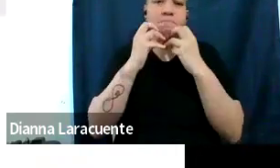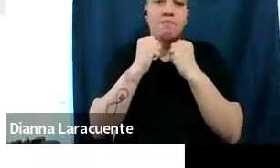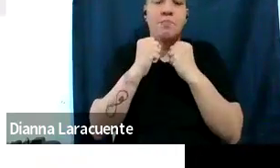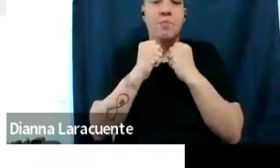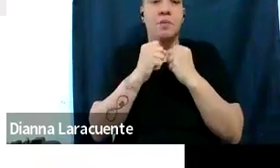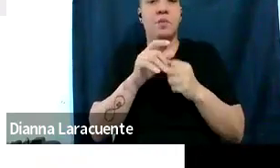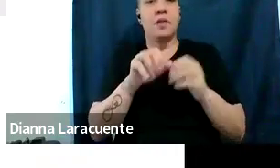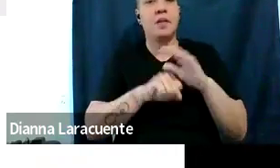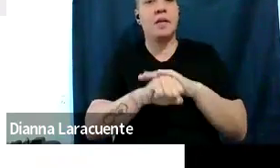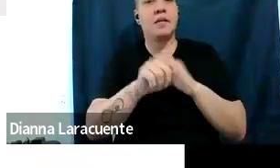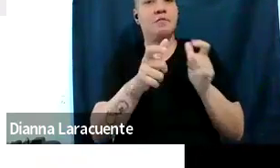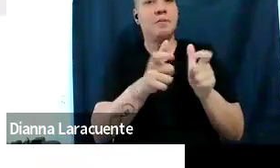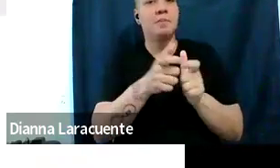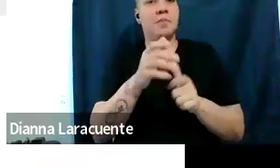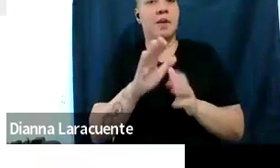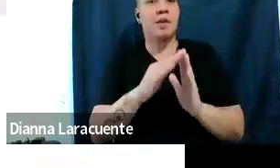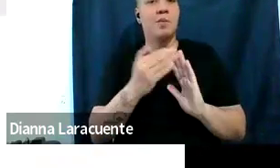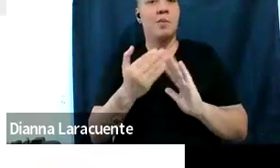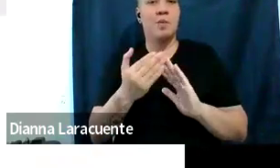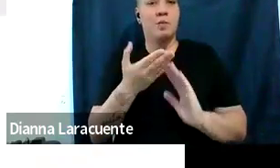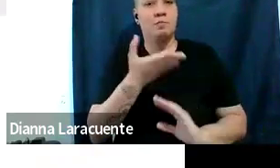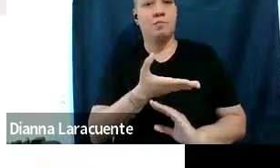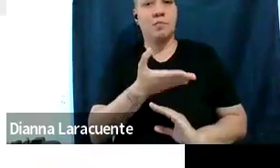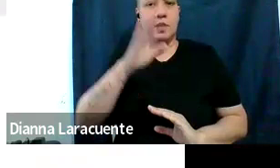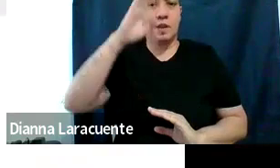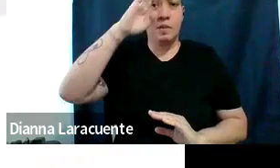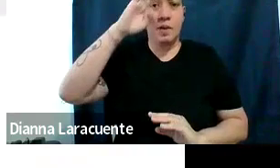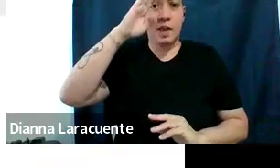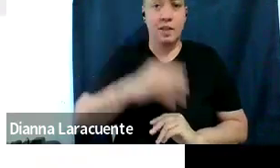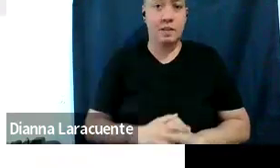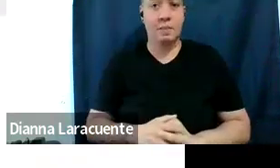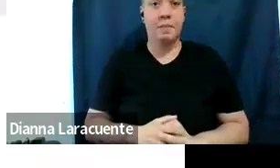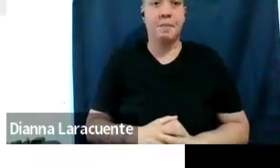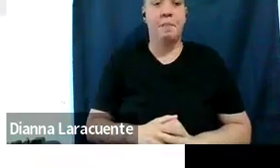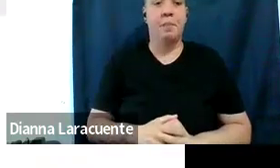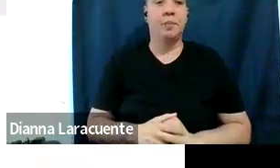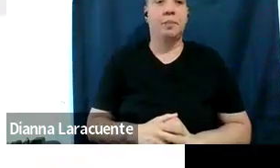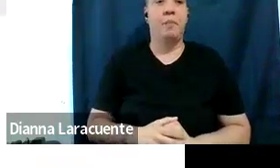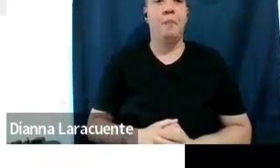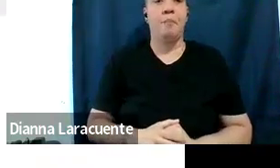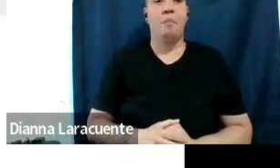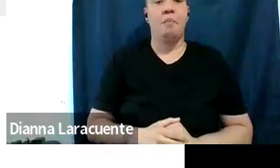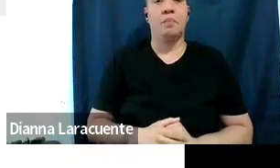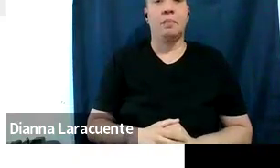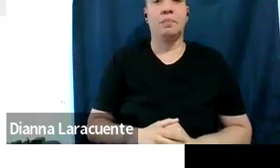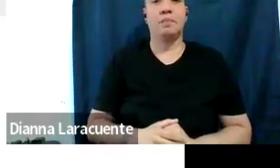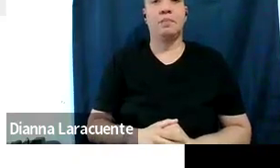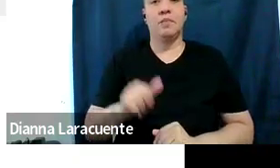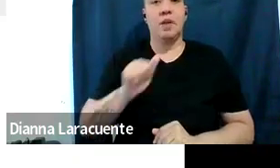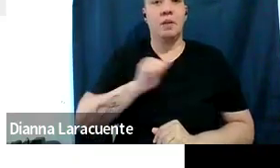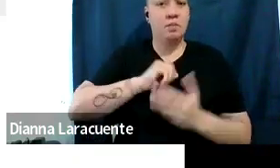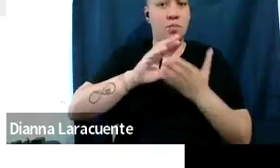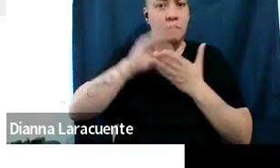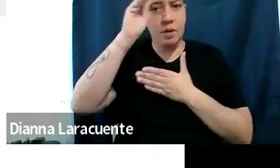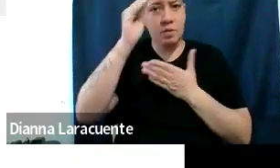pueblo, en ese pueblo de Barranquita, donde fue un autodidacta,